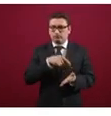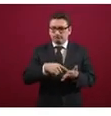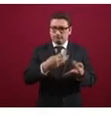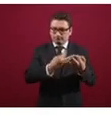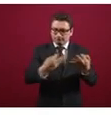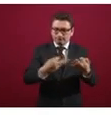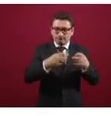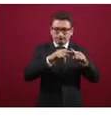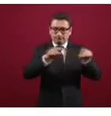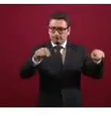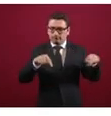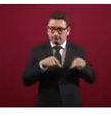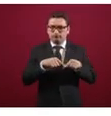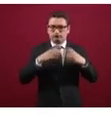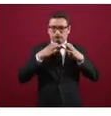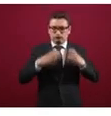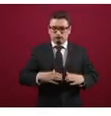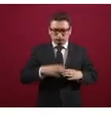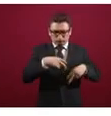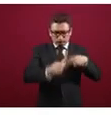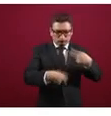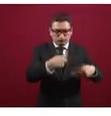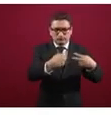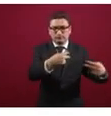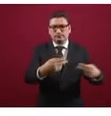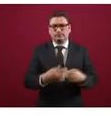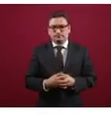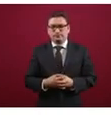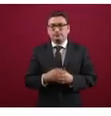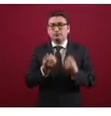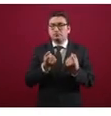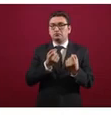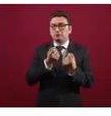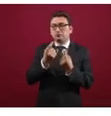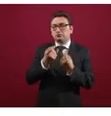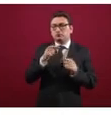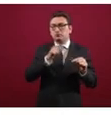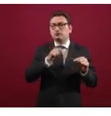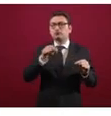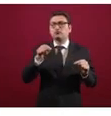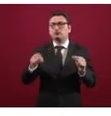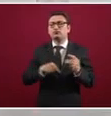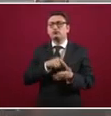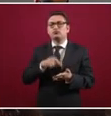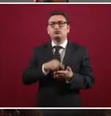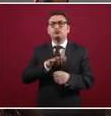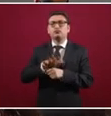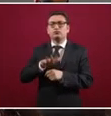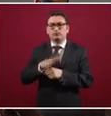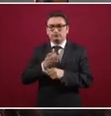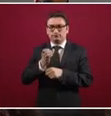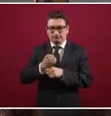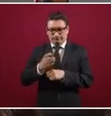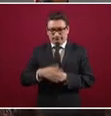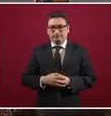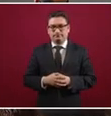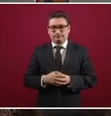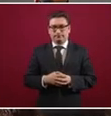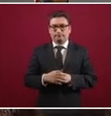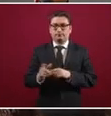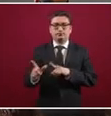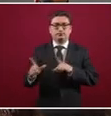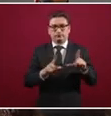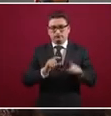supuesto que podemos desagregar cuáles de esas fosas corresponden a qué a qué estado el siguiente por